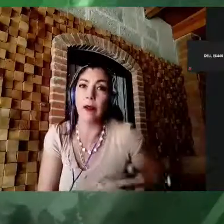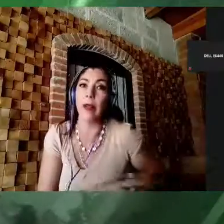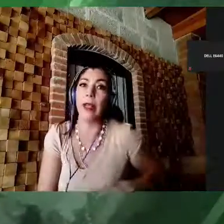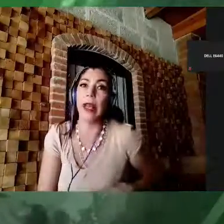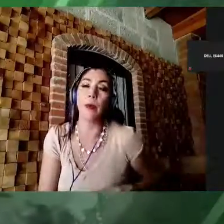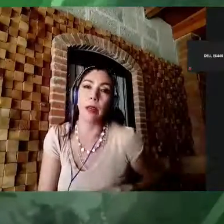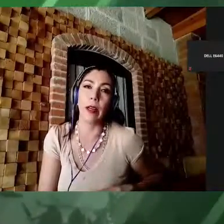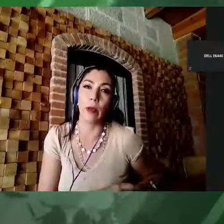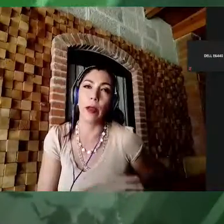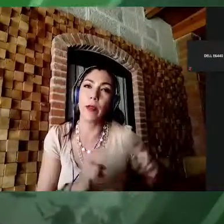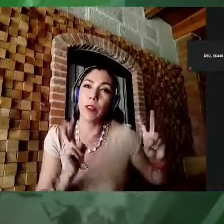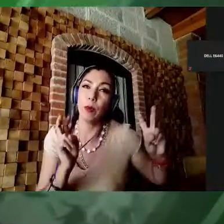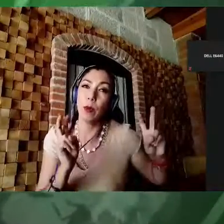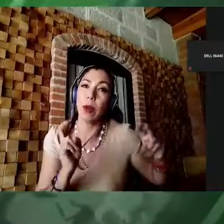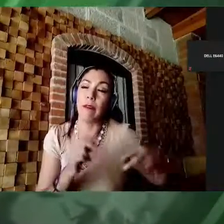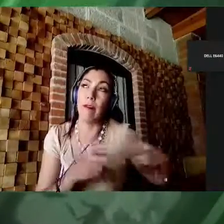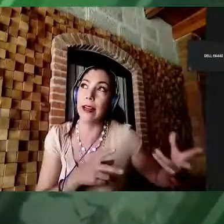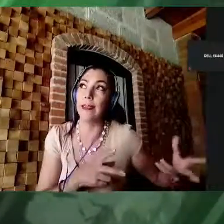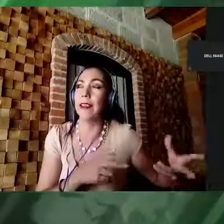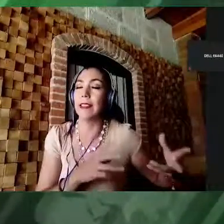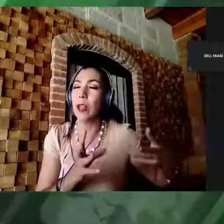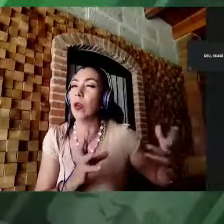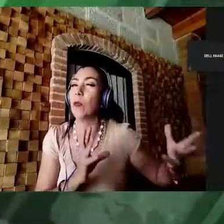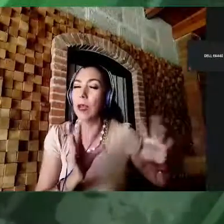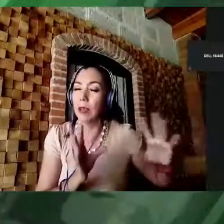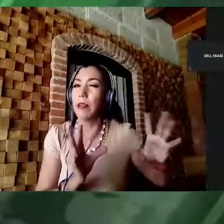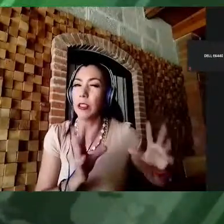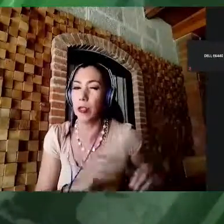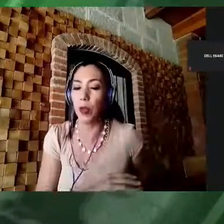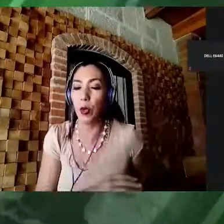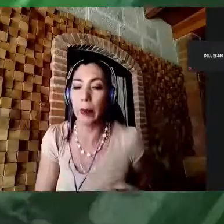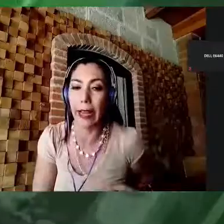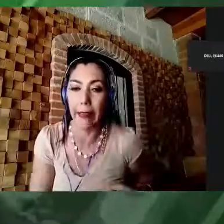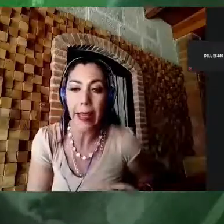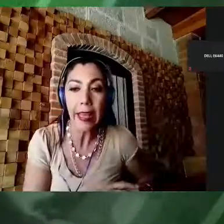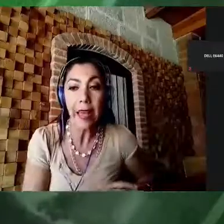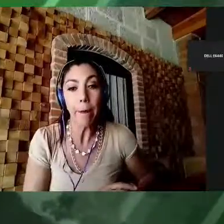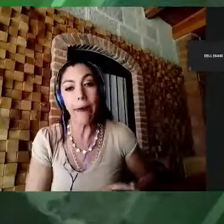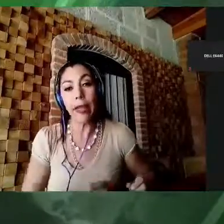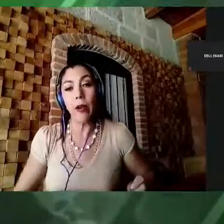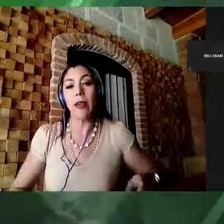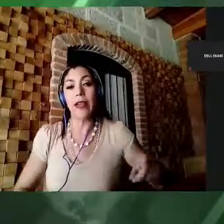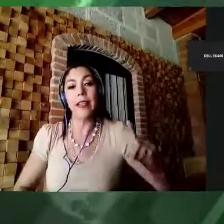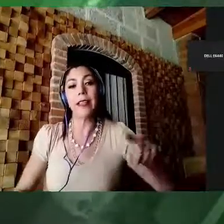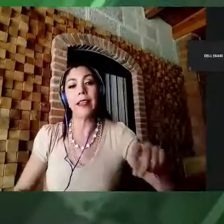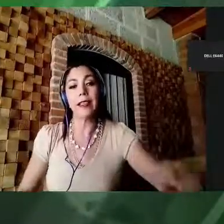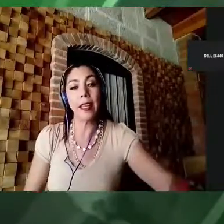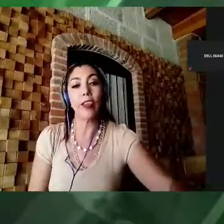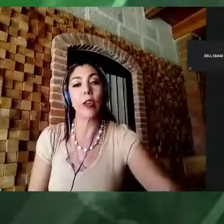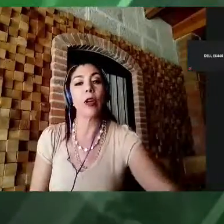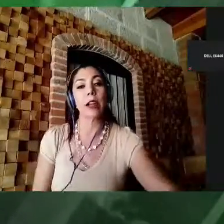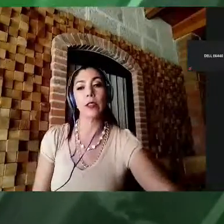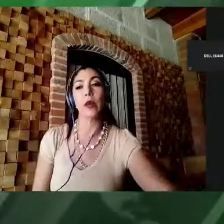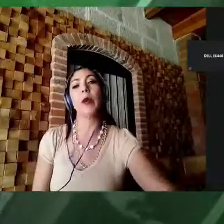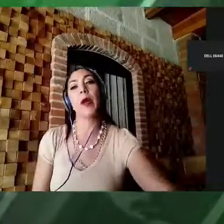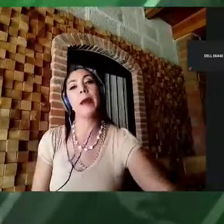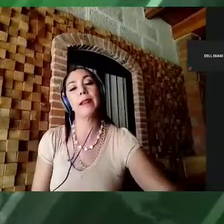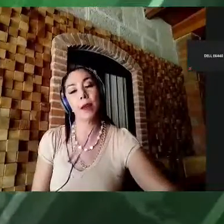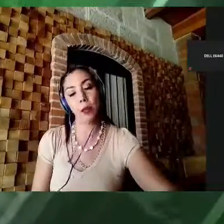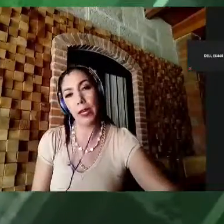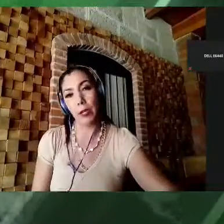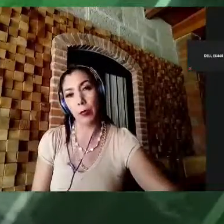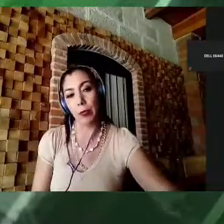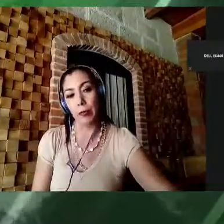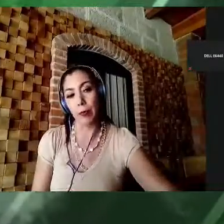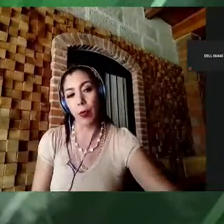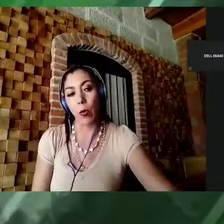a sus familiares, porque recordamos que es un poco a la fuerza, es una situación muy complicada, pero en este centro Guerreros de Agua Nueva en San